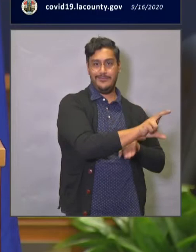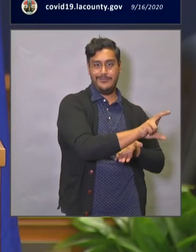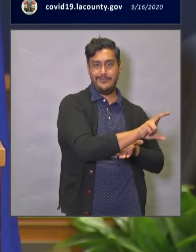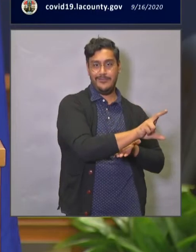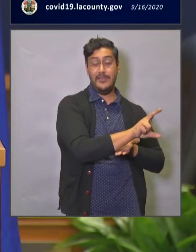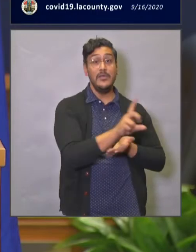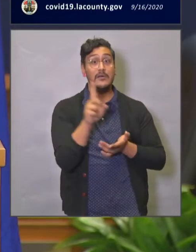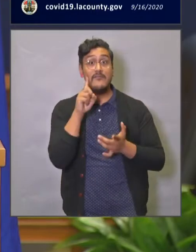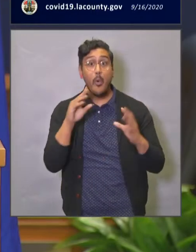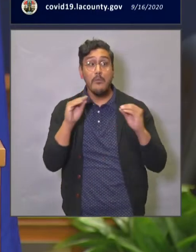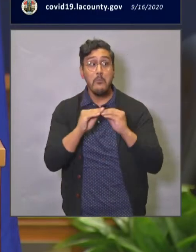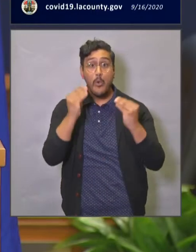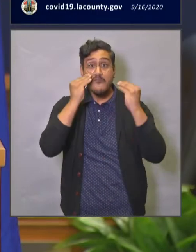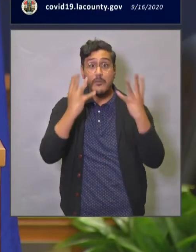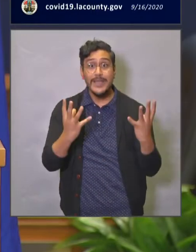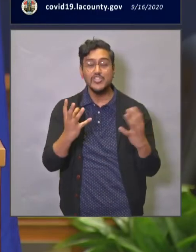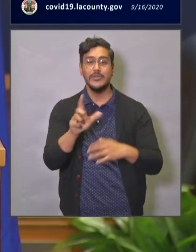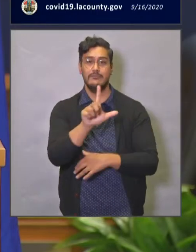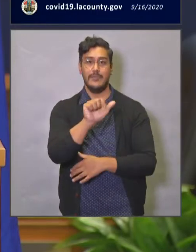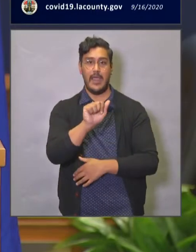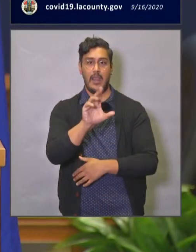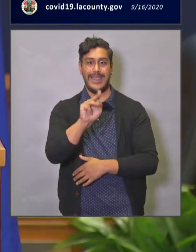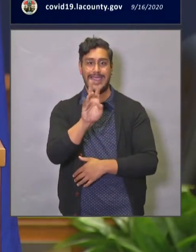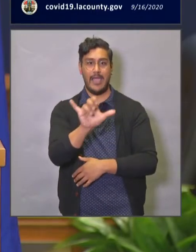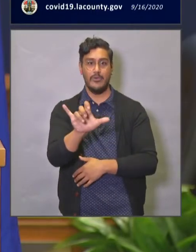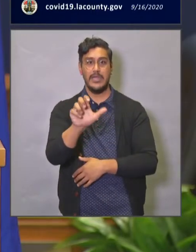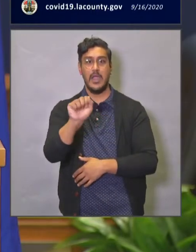esté disponible en el